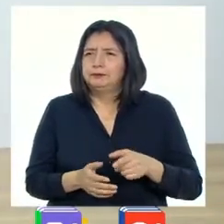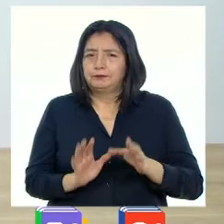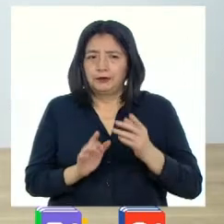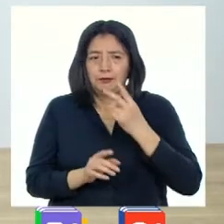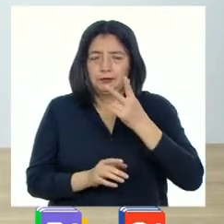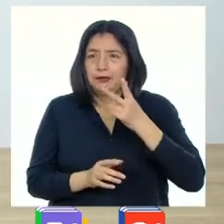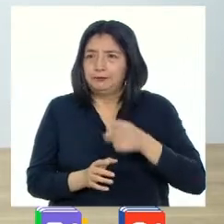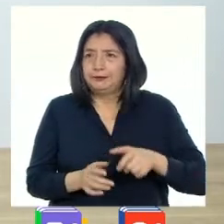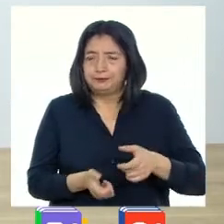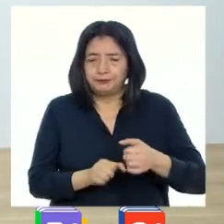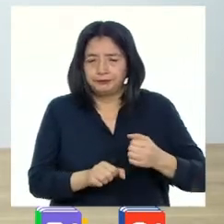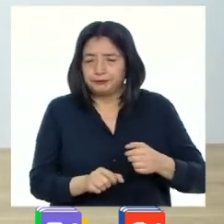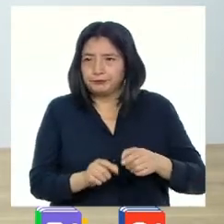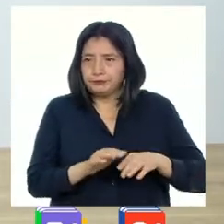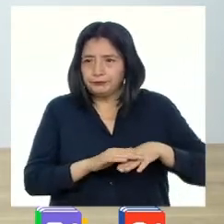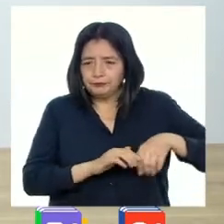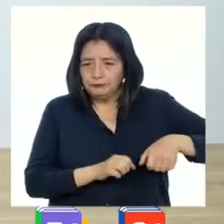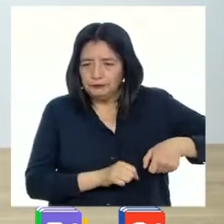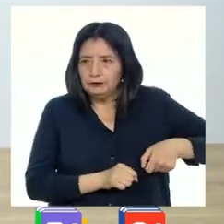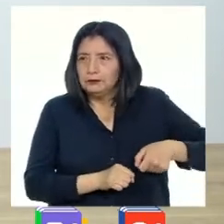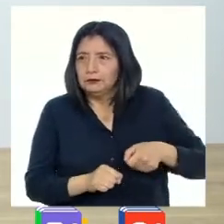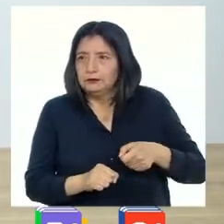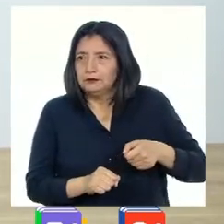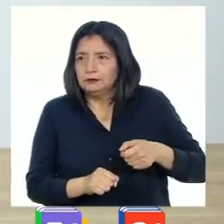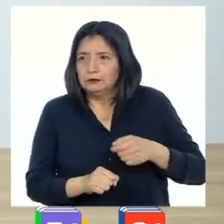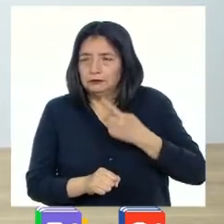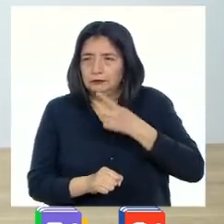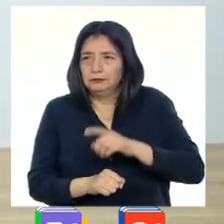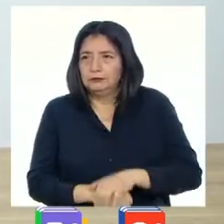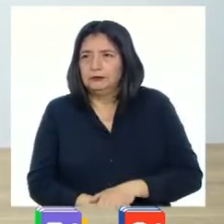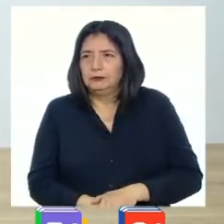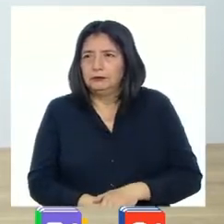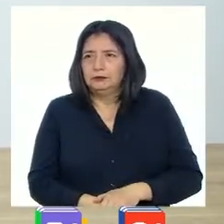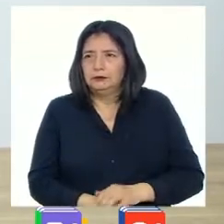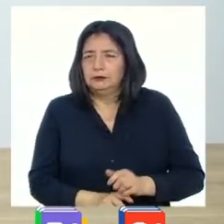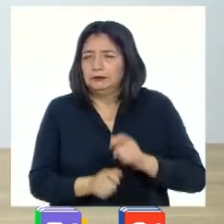parte donde se agarra todas las partes del dientecito.